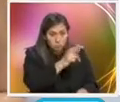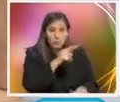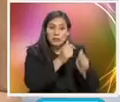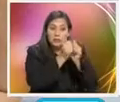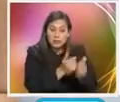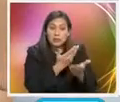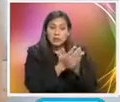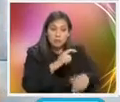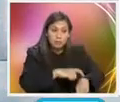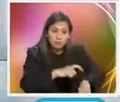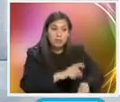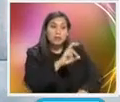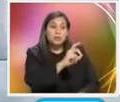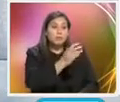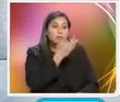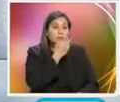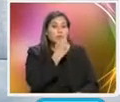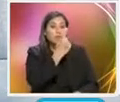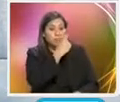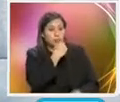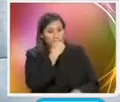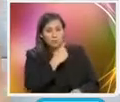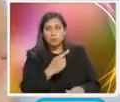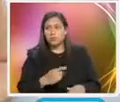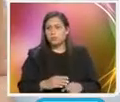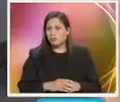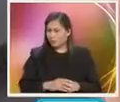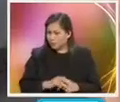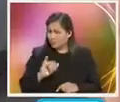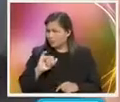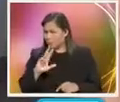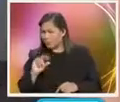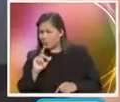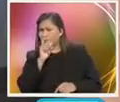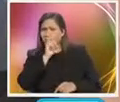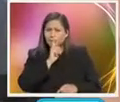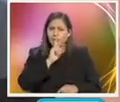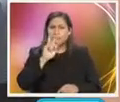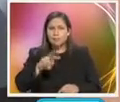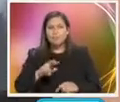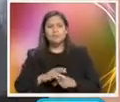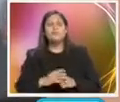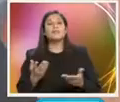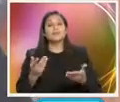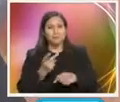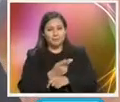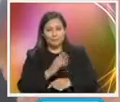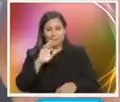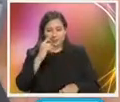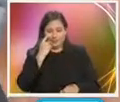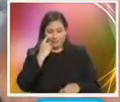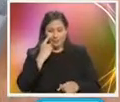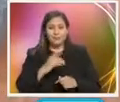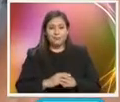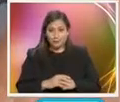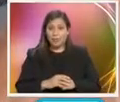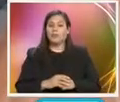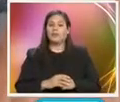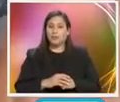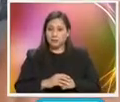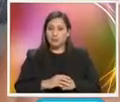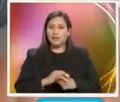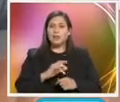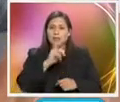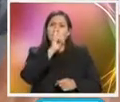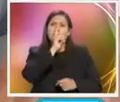que esperar un periodo de tiempo, media hora, una hora. ¿Qué tan cierto es? ¿Es un mito, una realidad? ¿Qué pasa? En realidad, sí podemos clasificarlo como